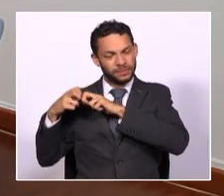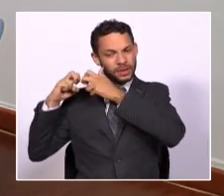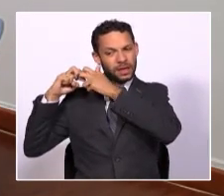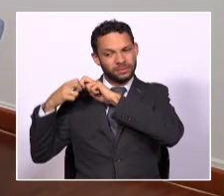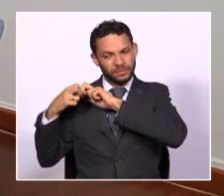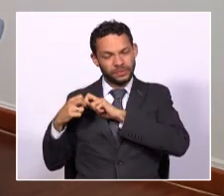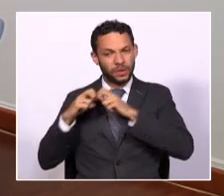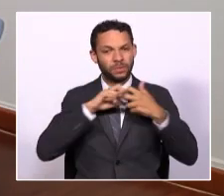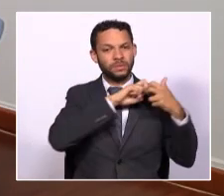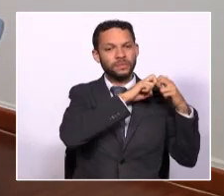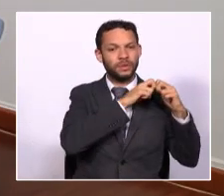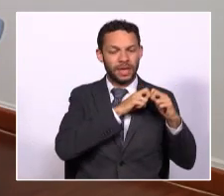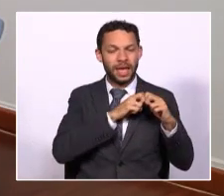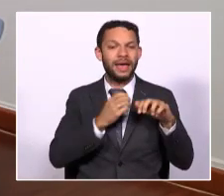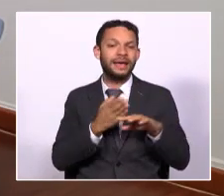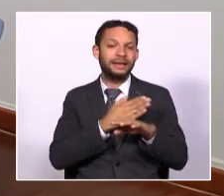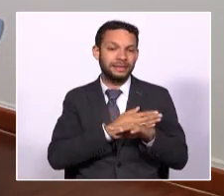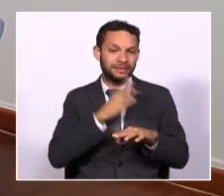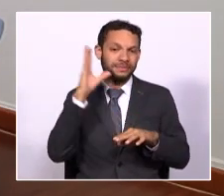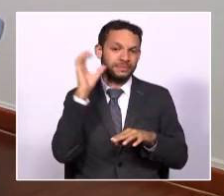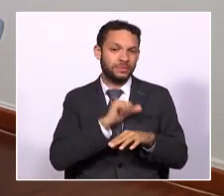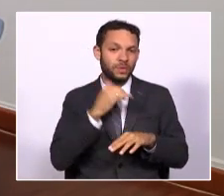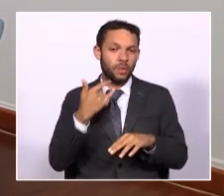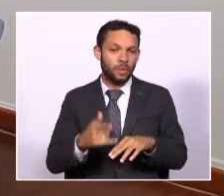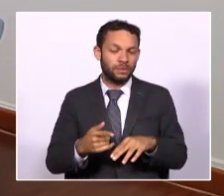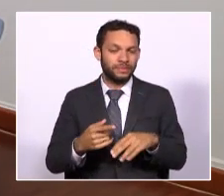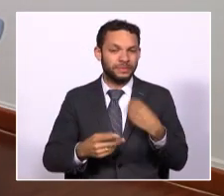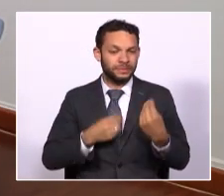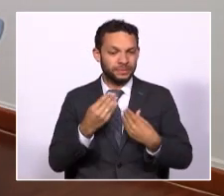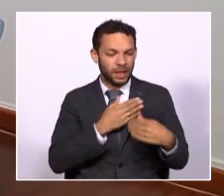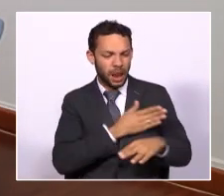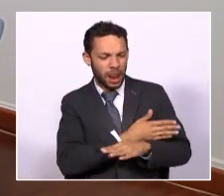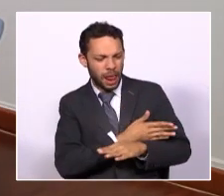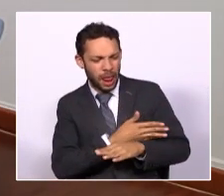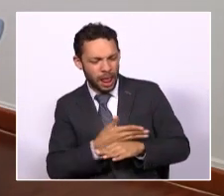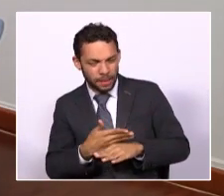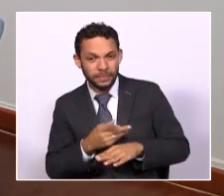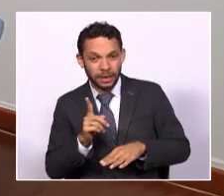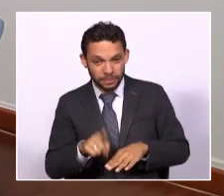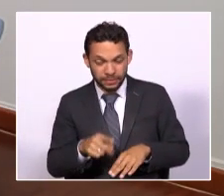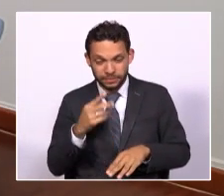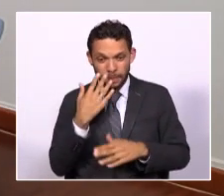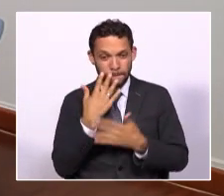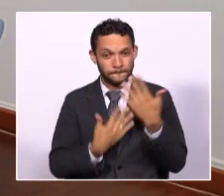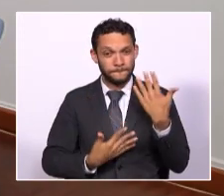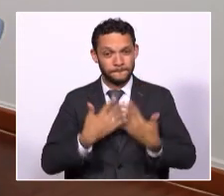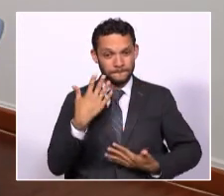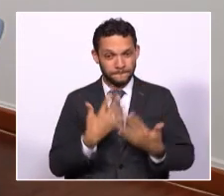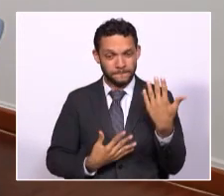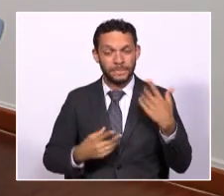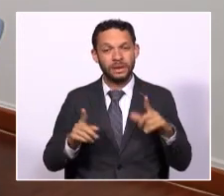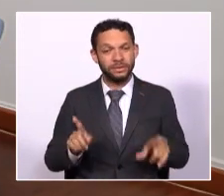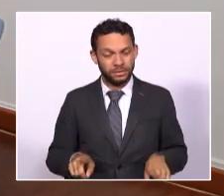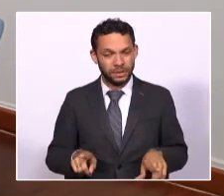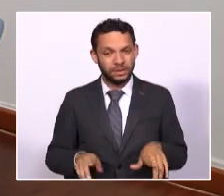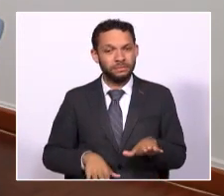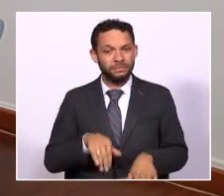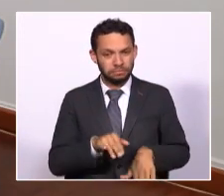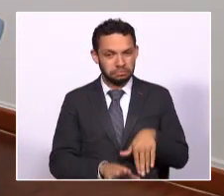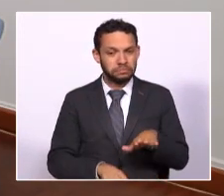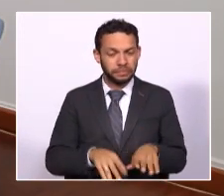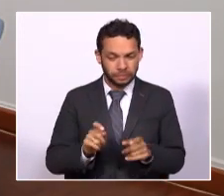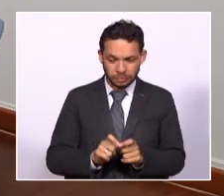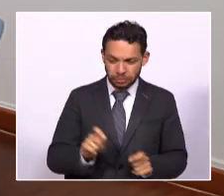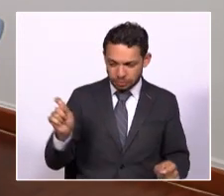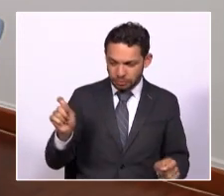también algo que no pudimos observar ahora, que tiene que ver con la parte del acortamiento de miembros inferiores, que también lo observamos en camilla, para que tengamos también esos